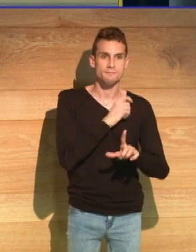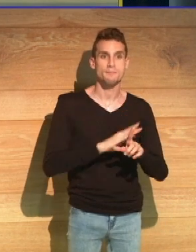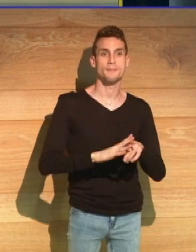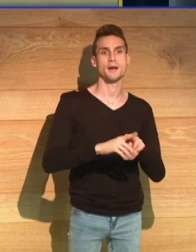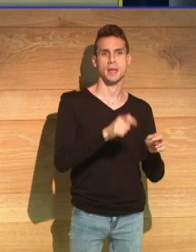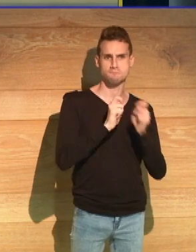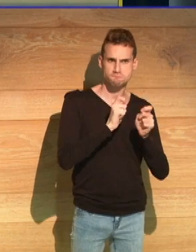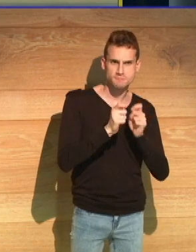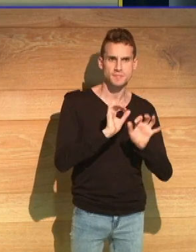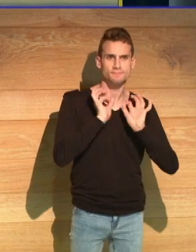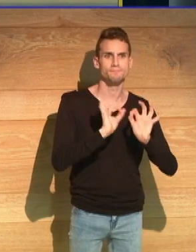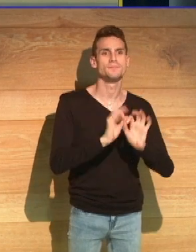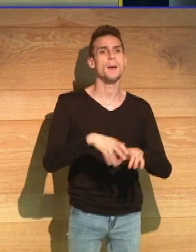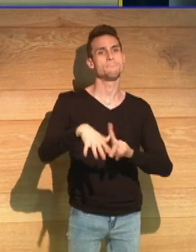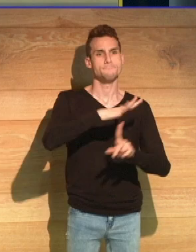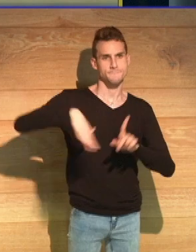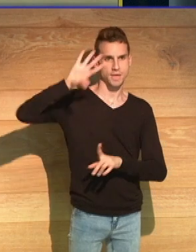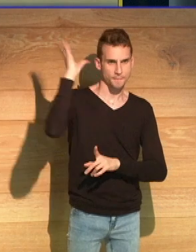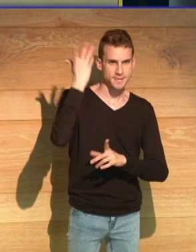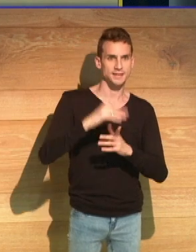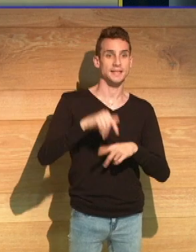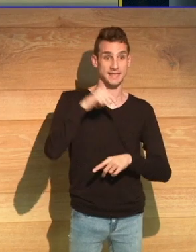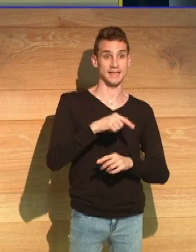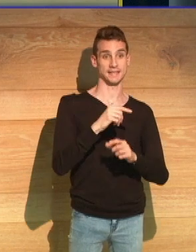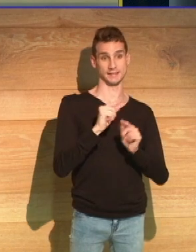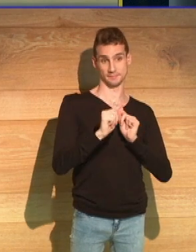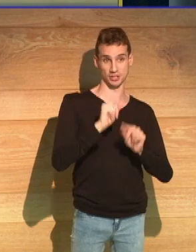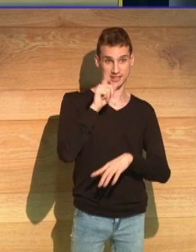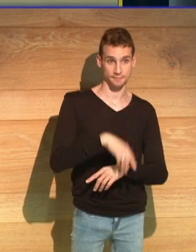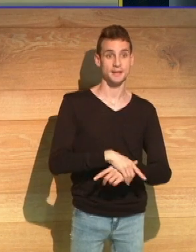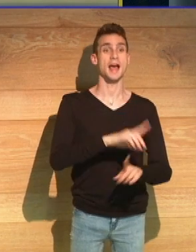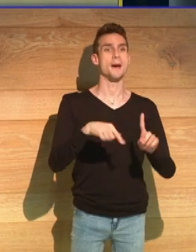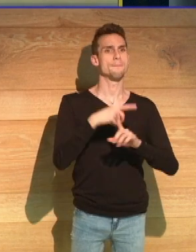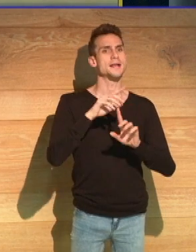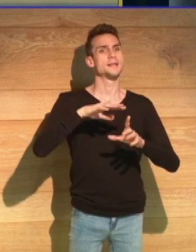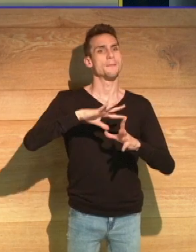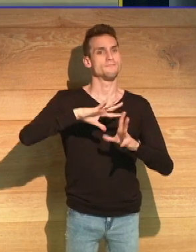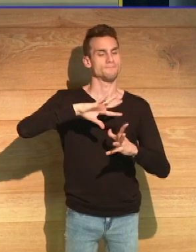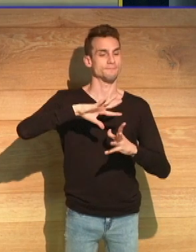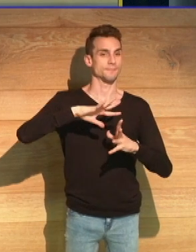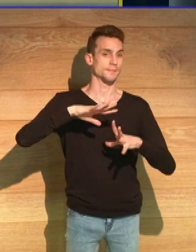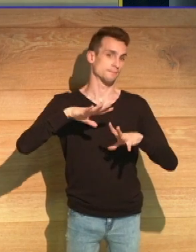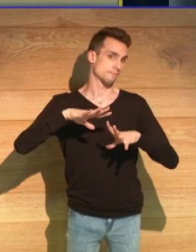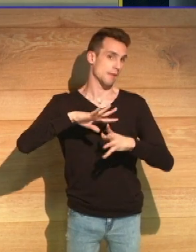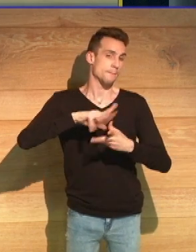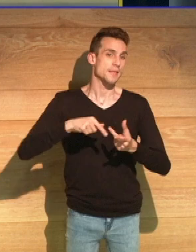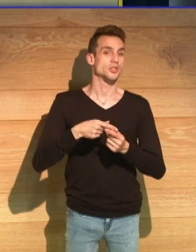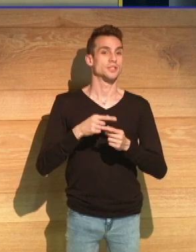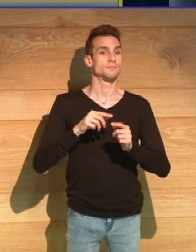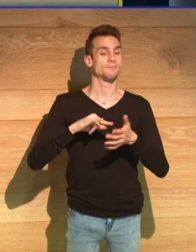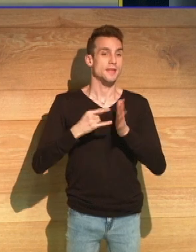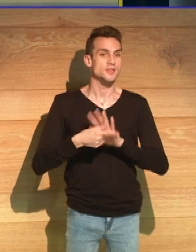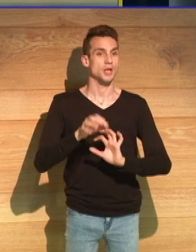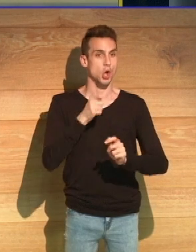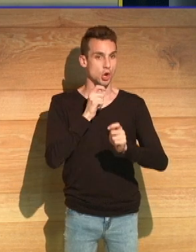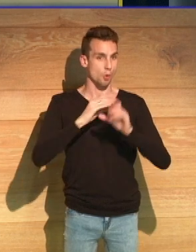reportajes variados sobre medio ambiente para esta misma emisora, así como para otros medios de comunicación. Desde